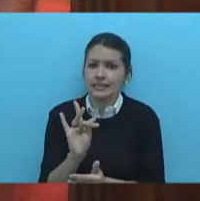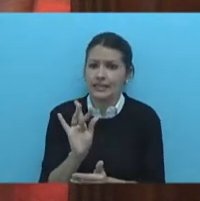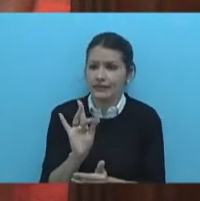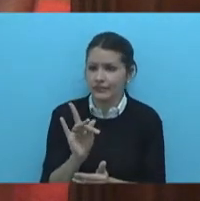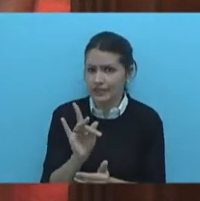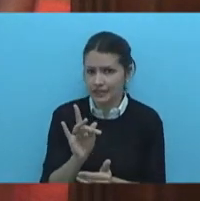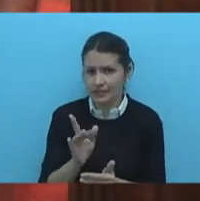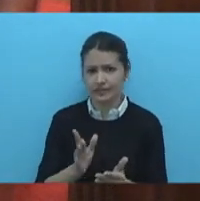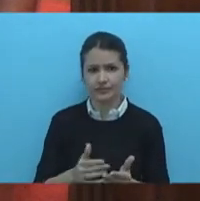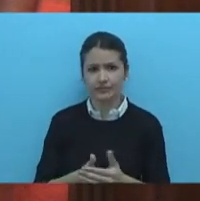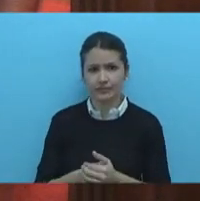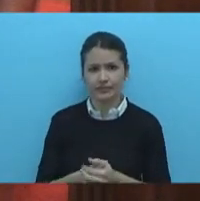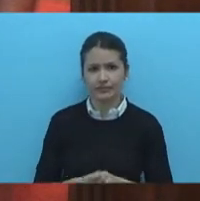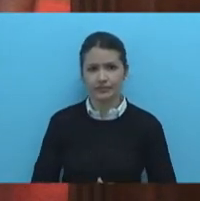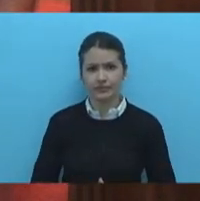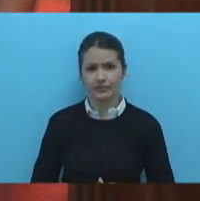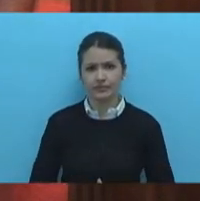atenderte también.